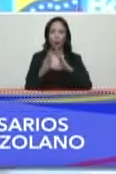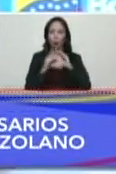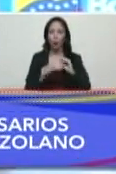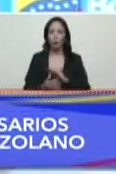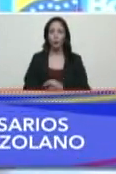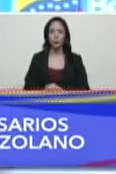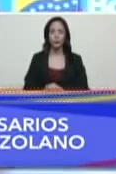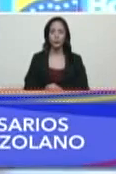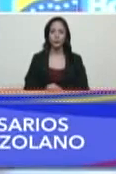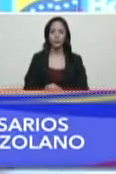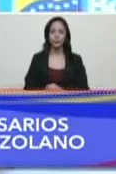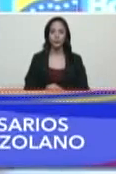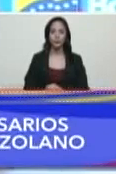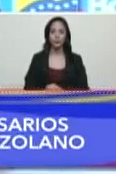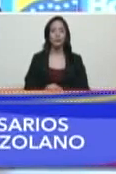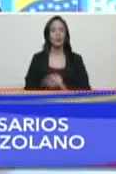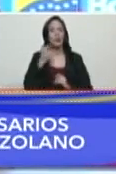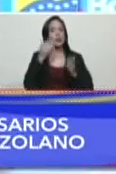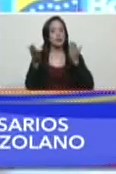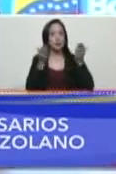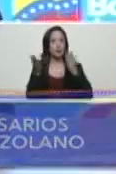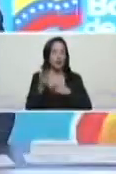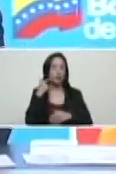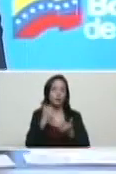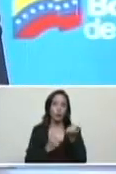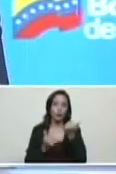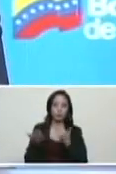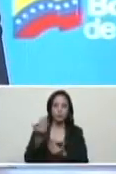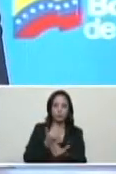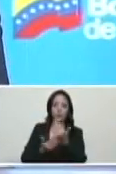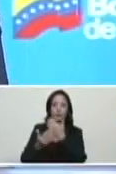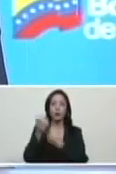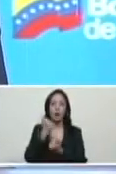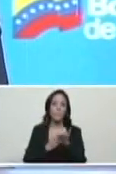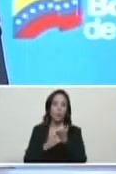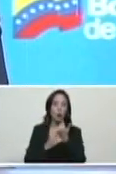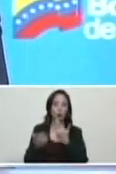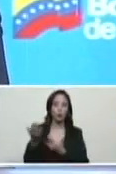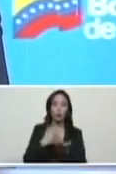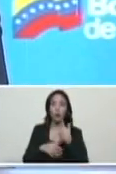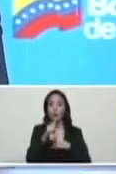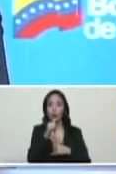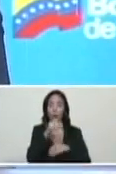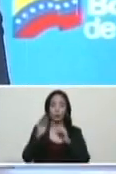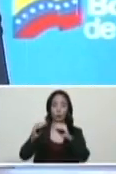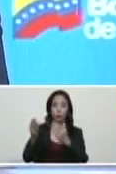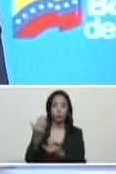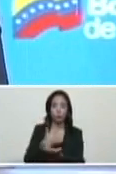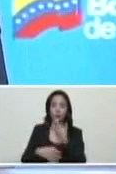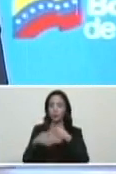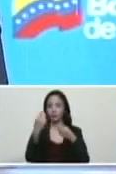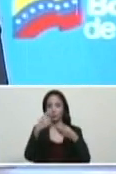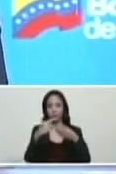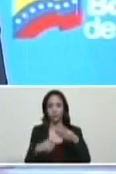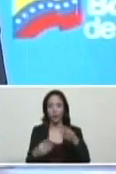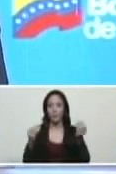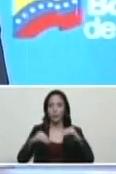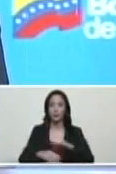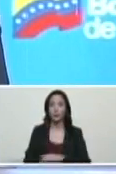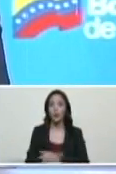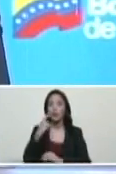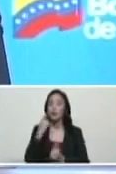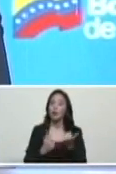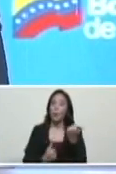para pedir servicios, recibir servicios, solicitar información, etcétera, etcétera. Debemos